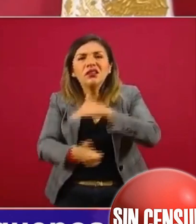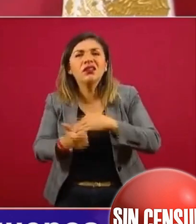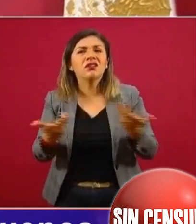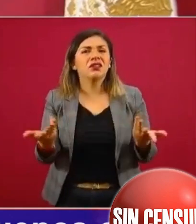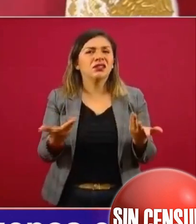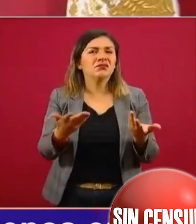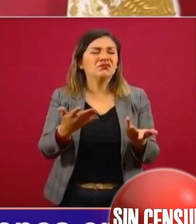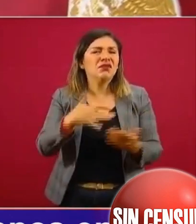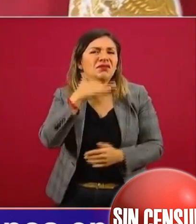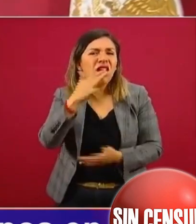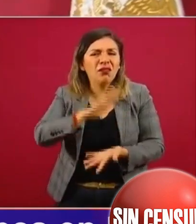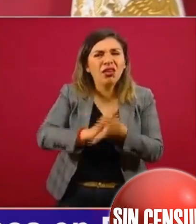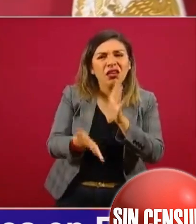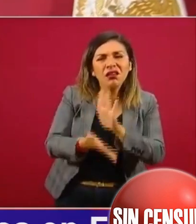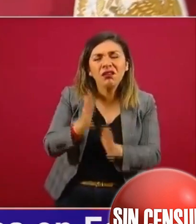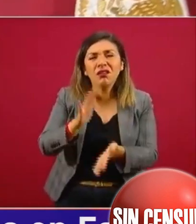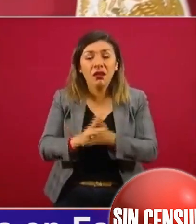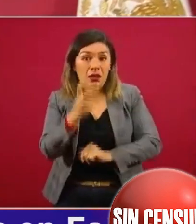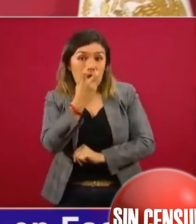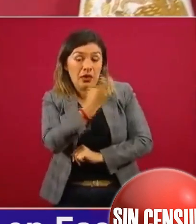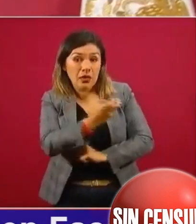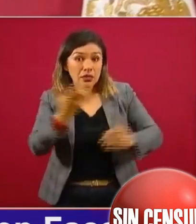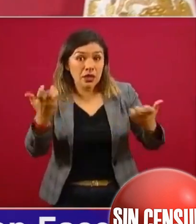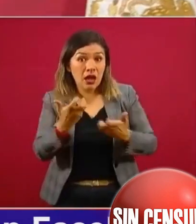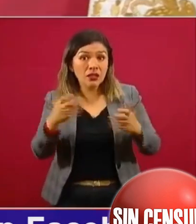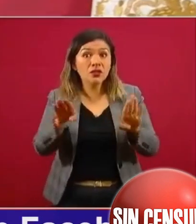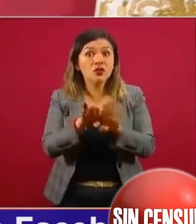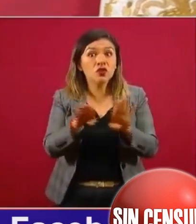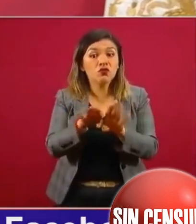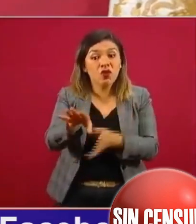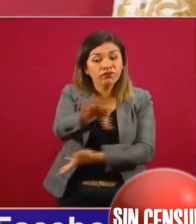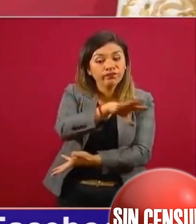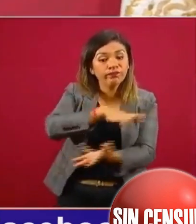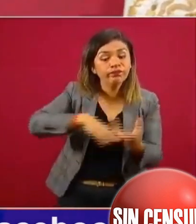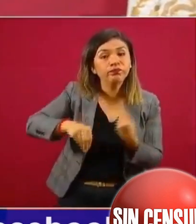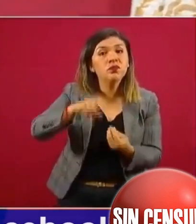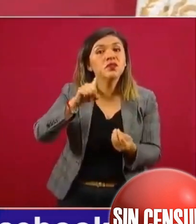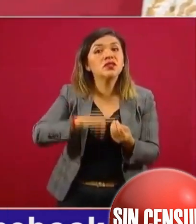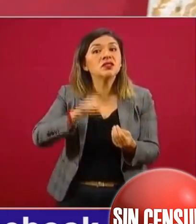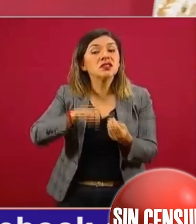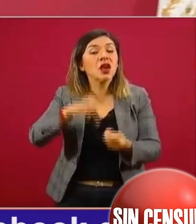porque llevar a cabo esas operaciones de traslado, de dominio,